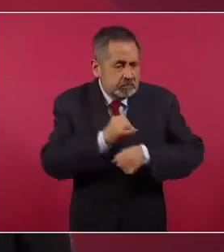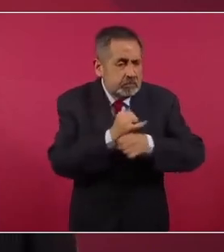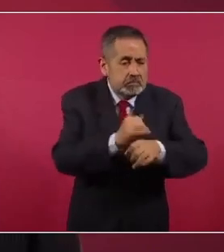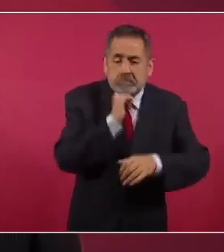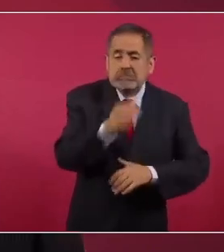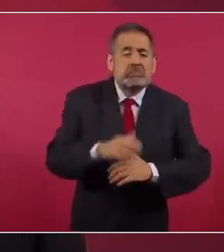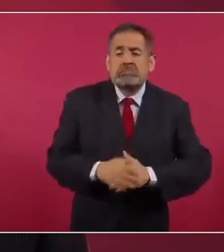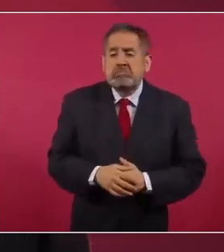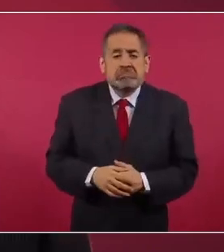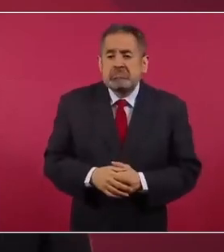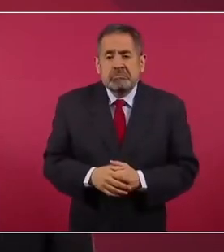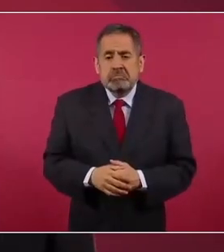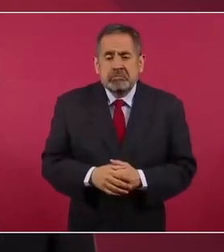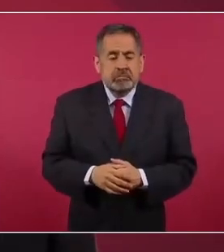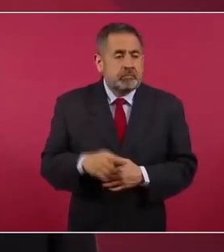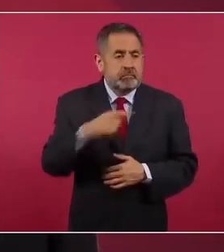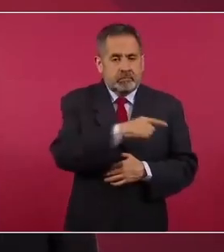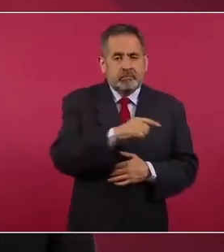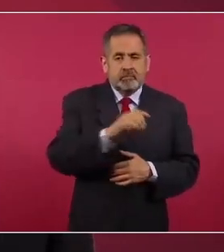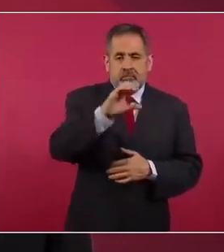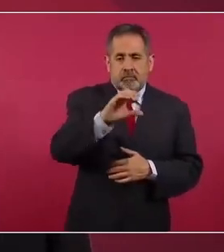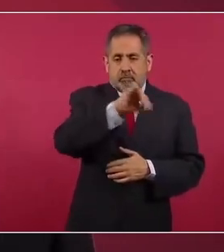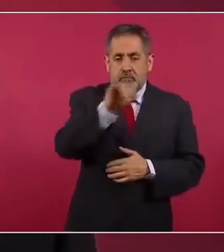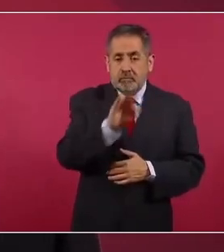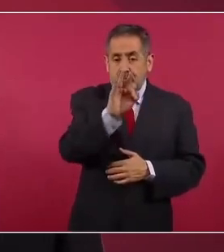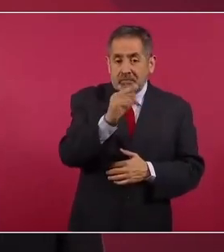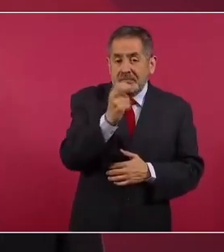y la judicatura es para eso.